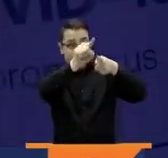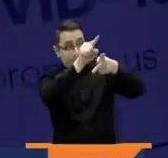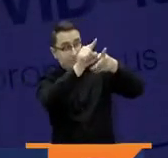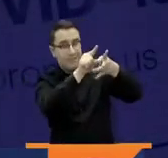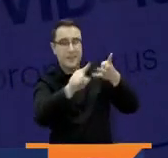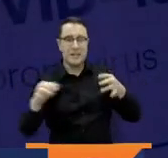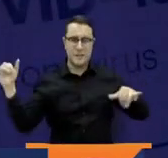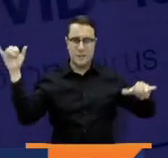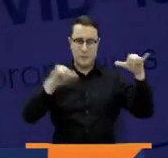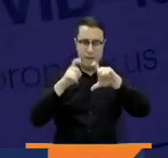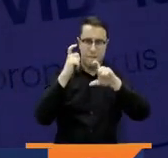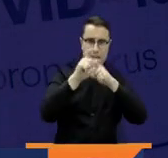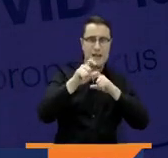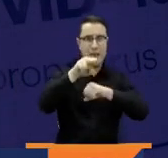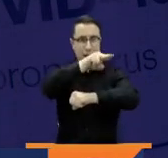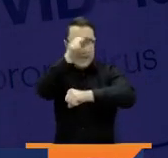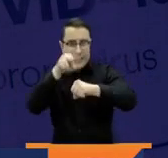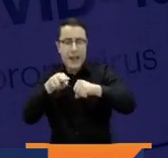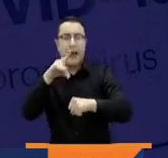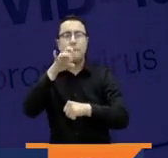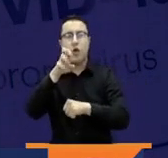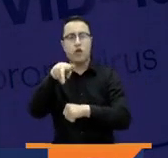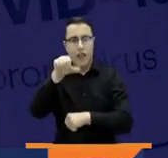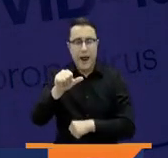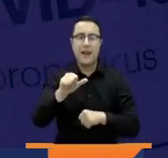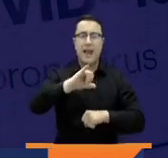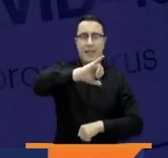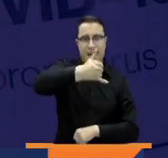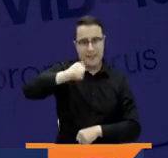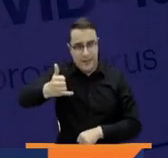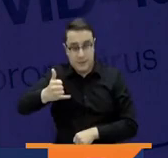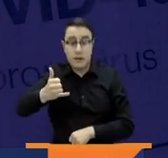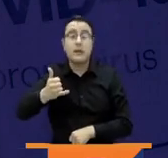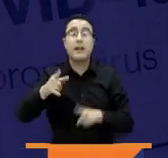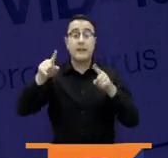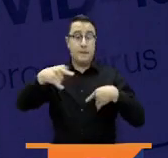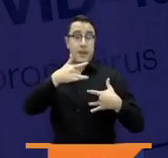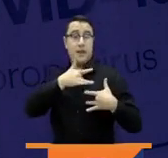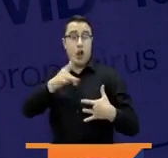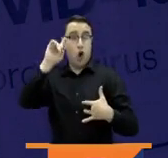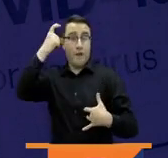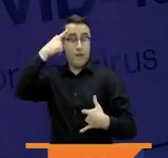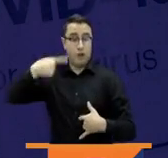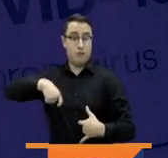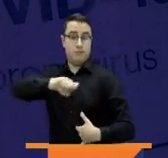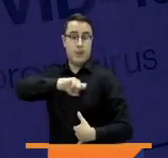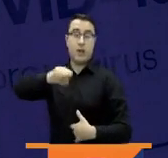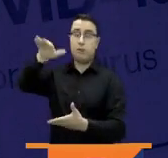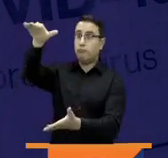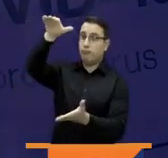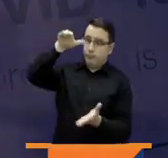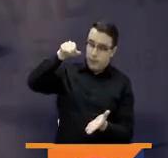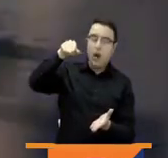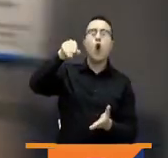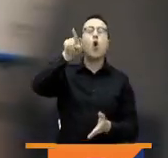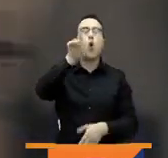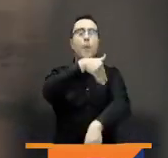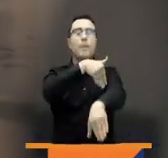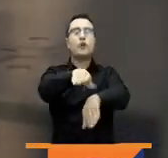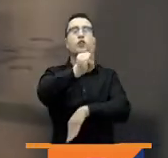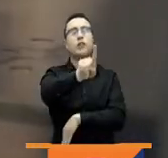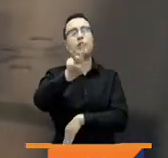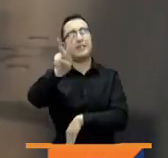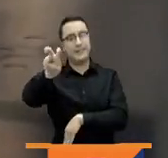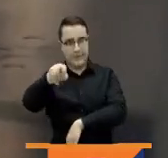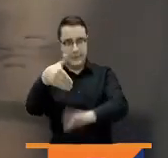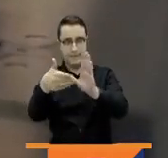Pfizer, AstraZeneca, Moderna y Janssen, así como la donación del gobierno de España de 1.117.000 biológicos. Frente al caso de